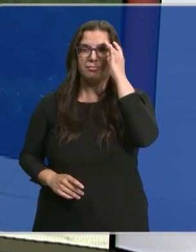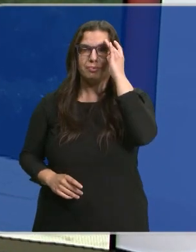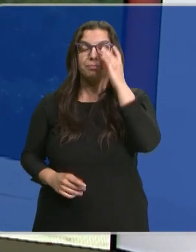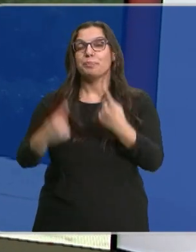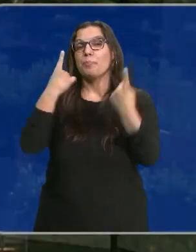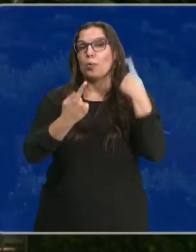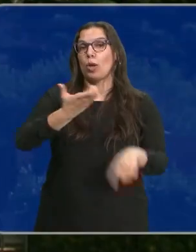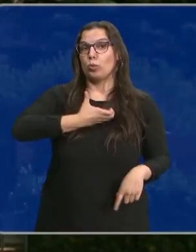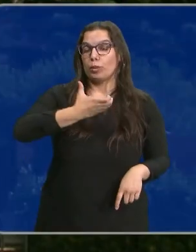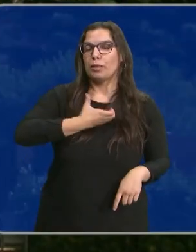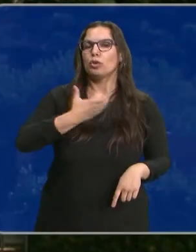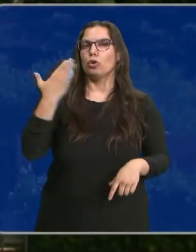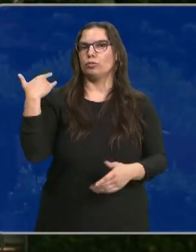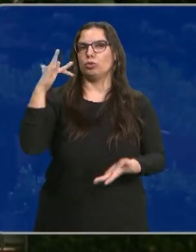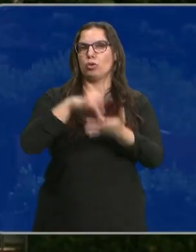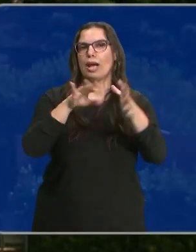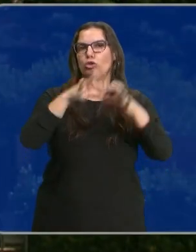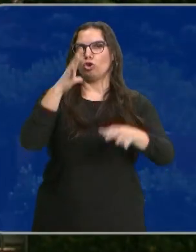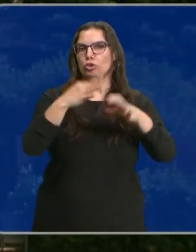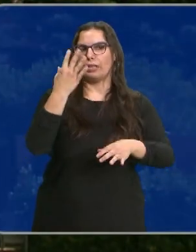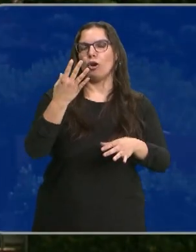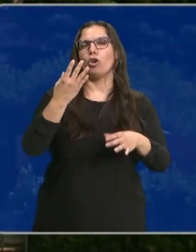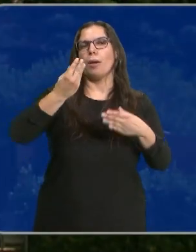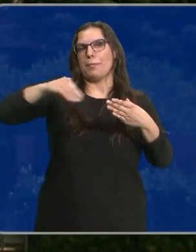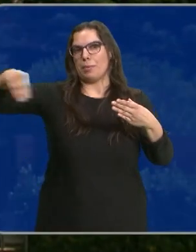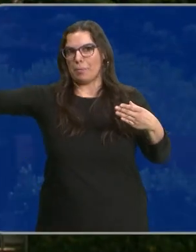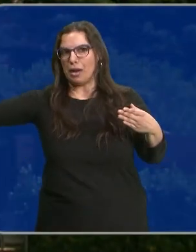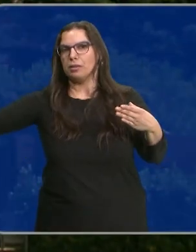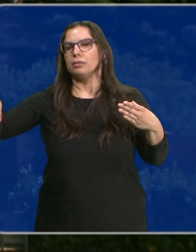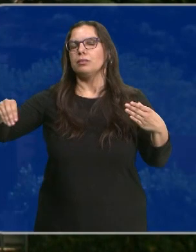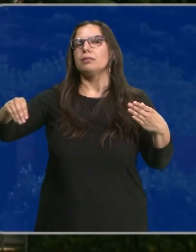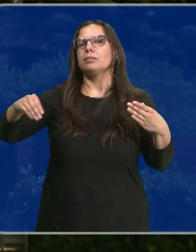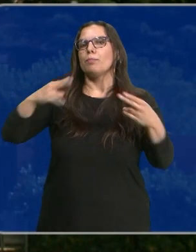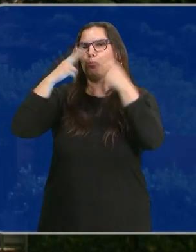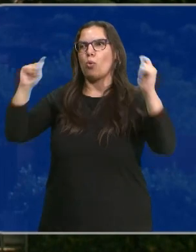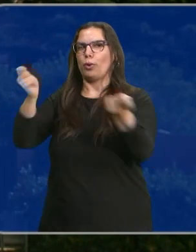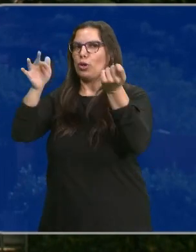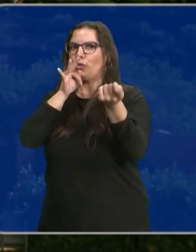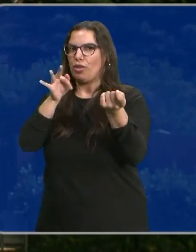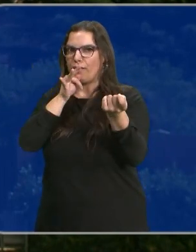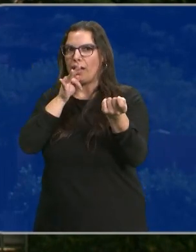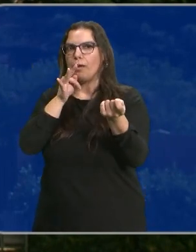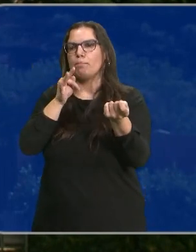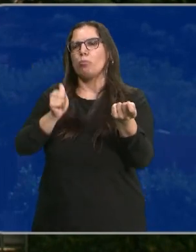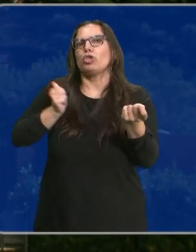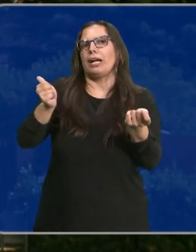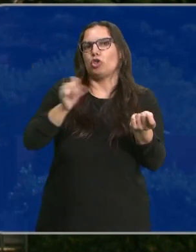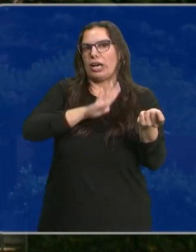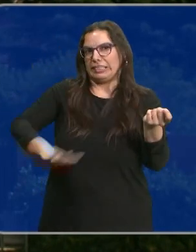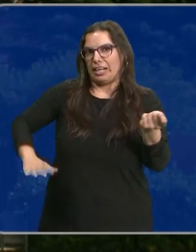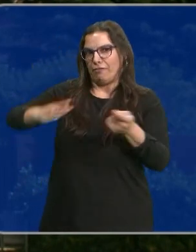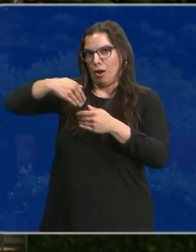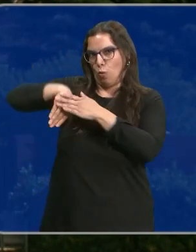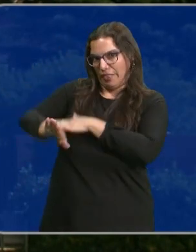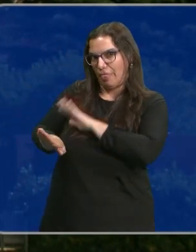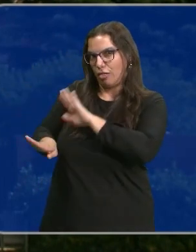Algunos ayuntamientos hicieron sorteos de más que no se han publicado para así tener una bolsa extra de reservas. Otros, en